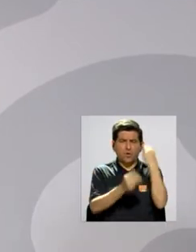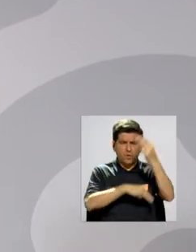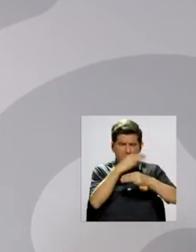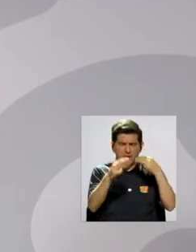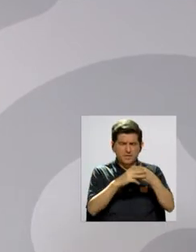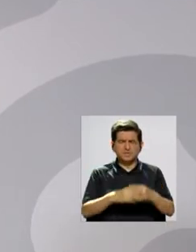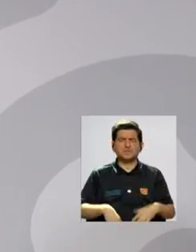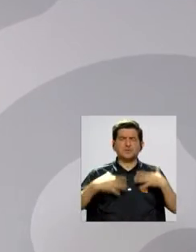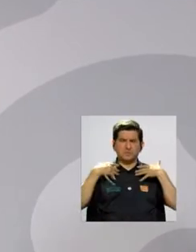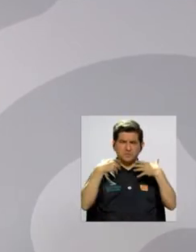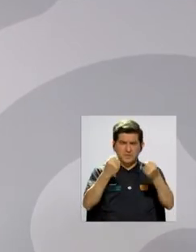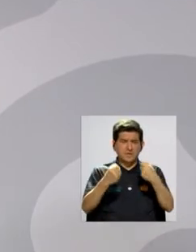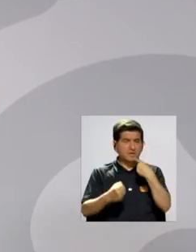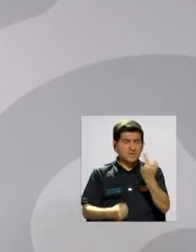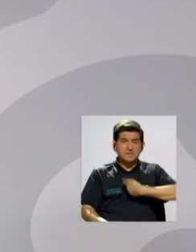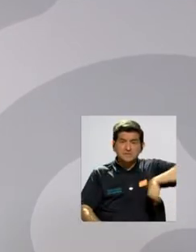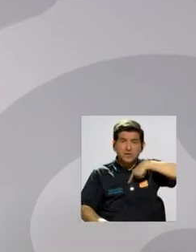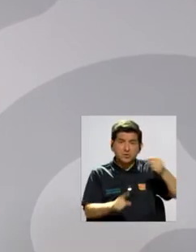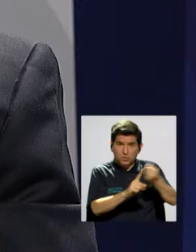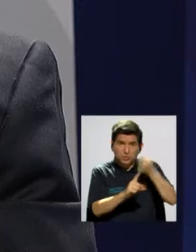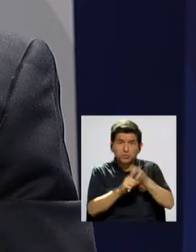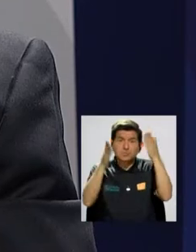cataloga como violentos. Don